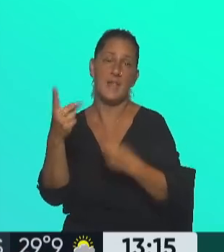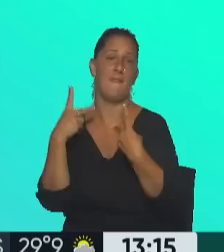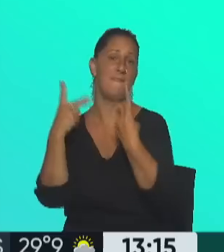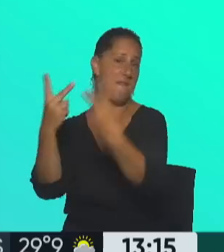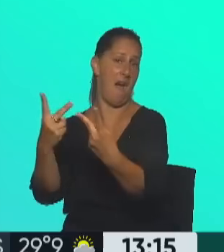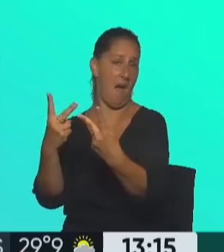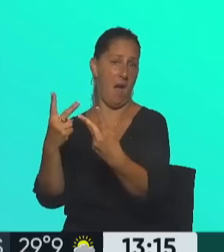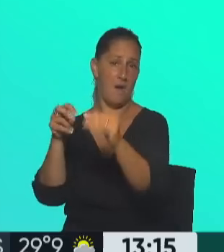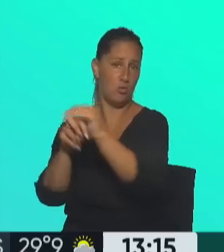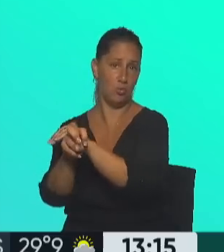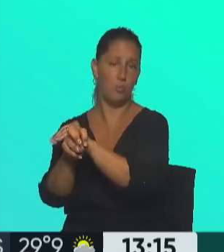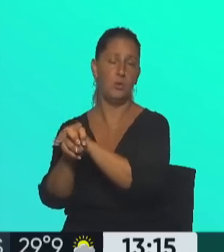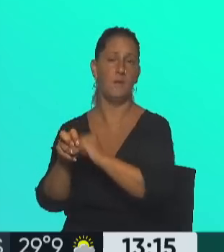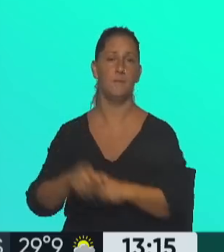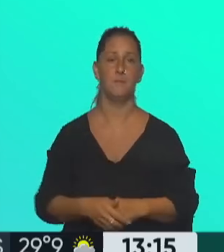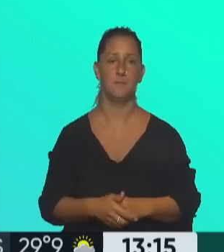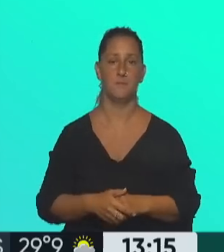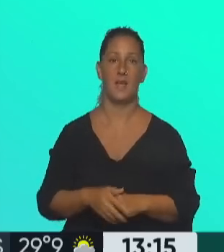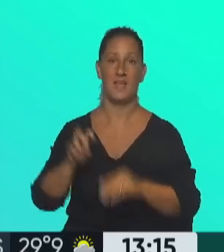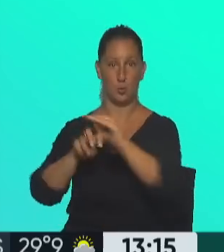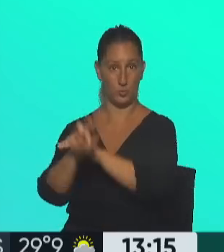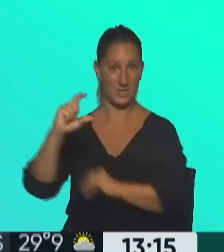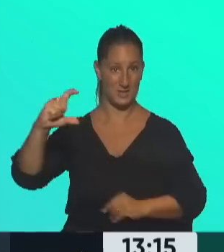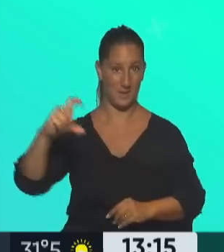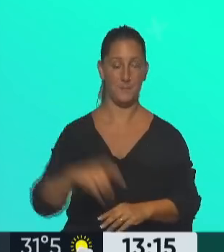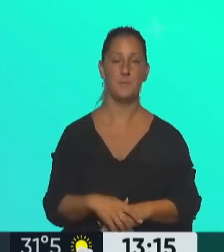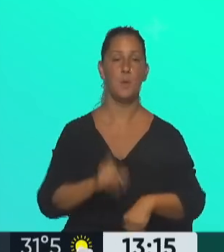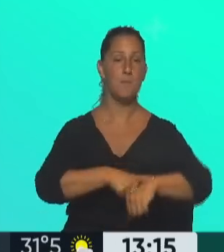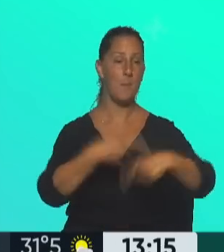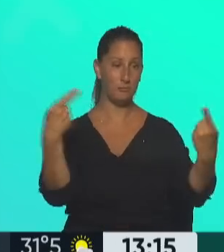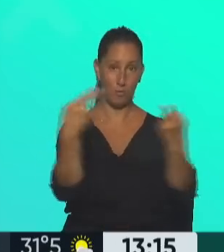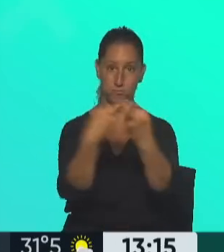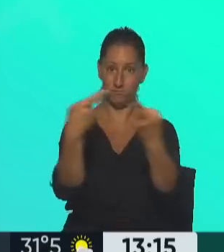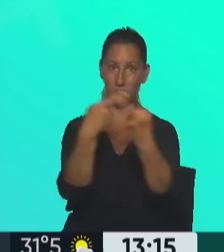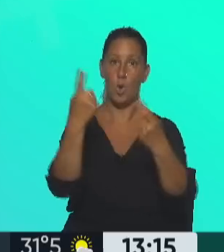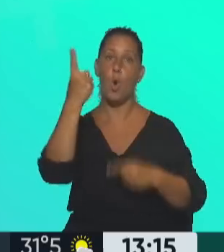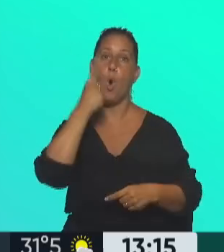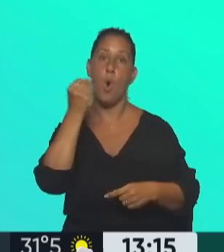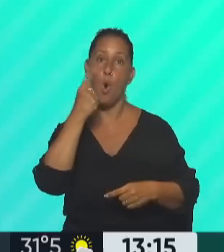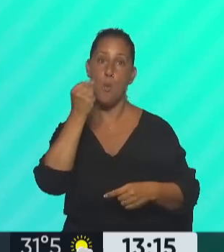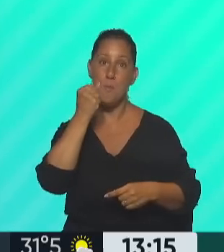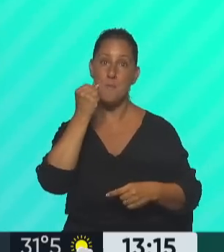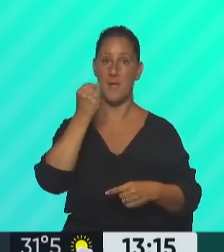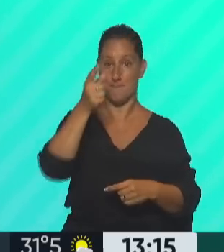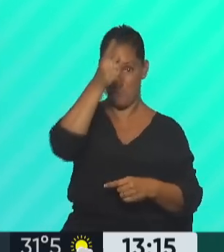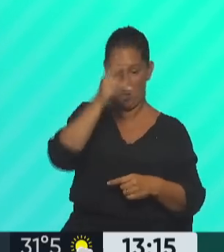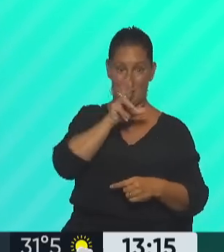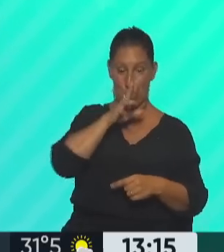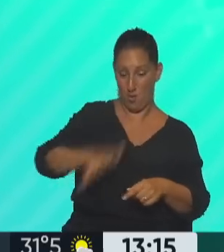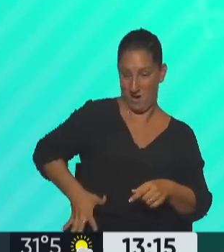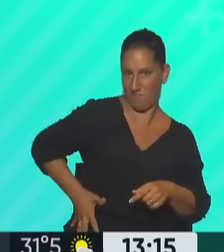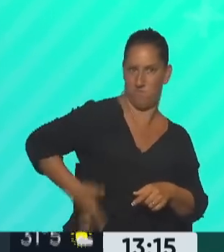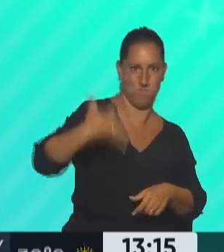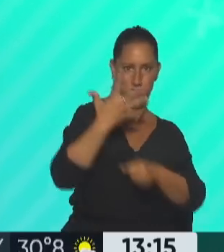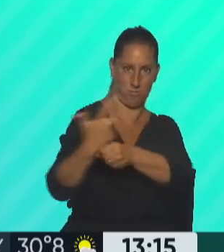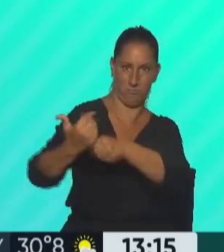justamente en esta línea c en medio de la discusión este hombre le quita el arma reglamentaria a esta